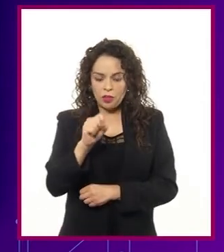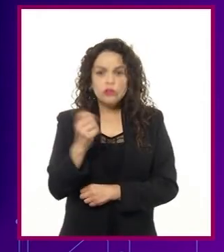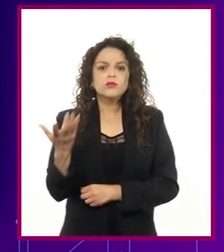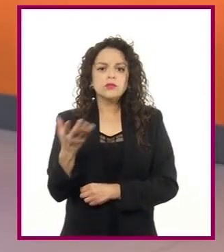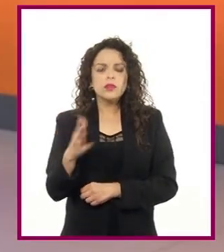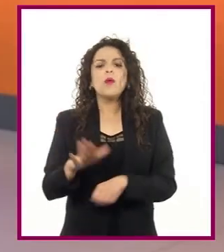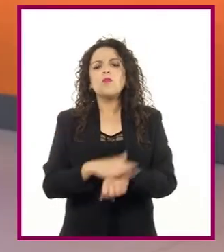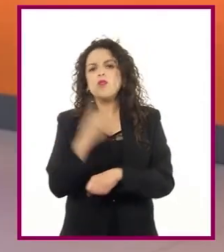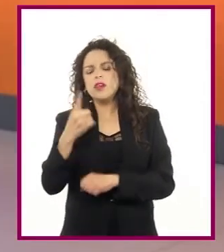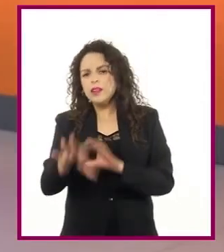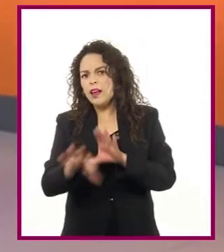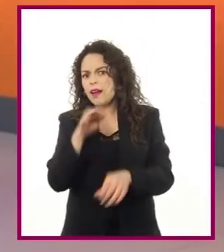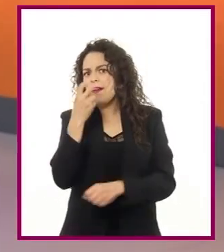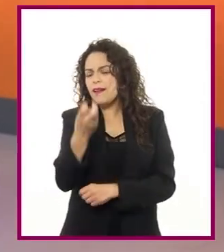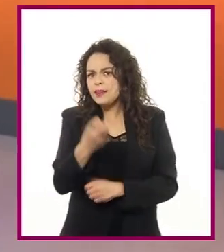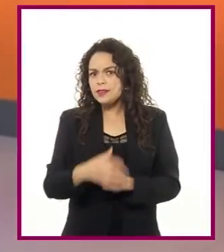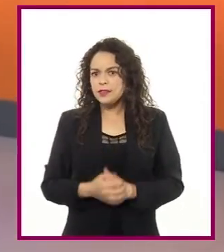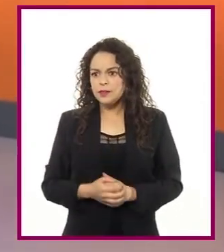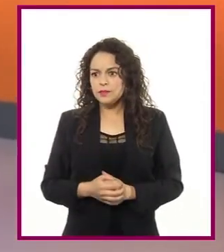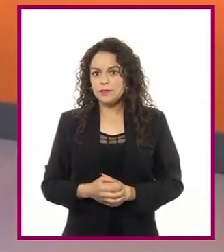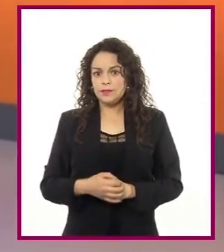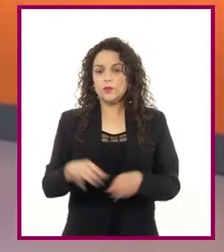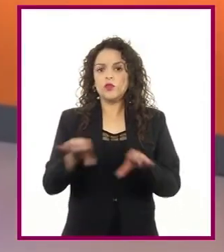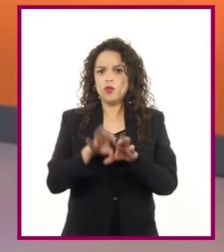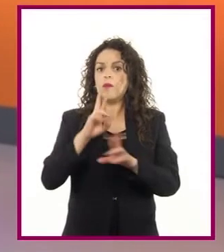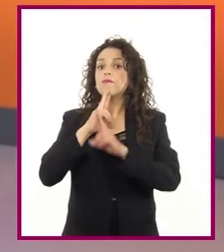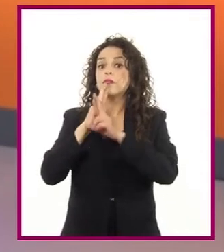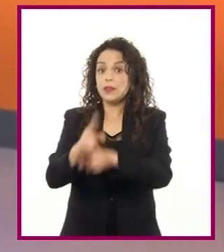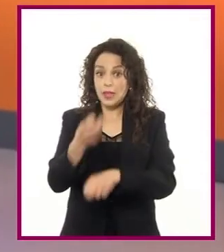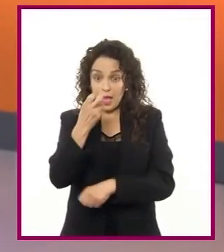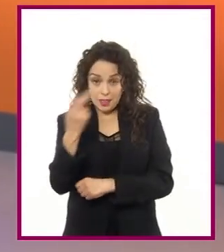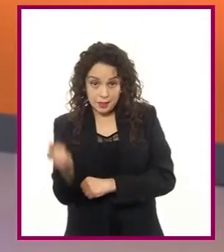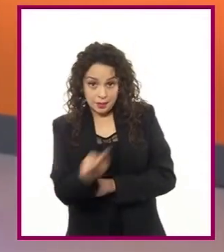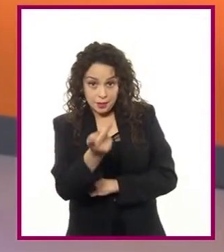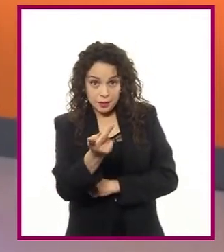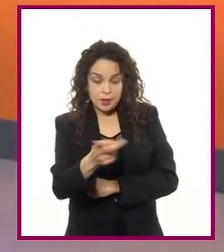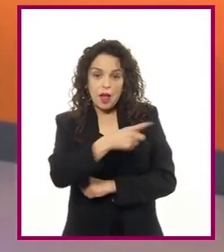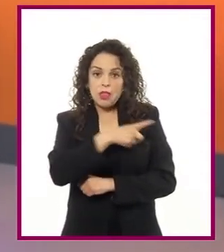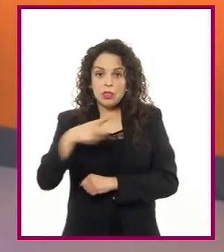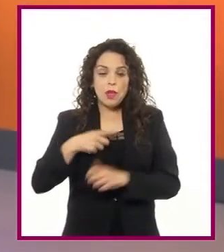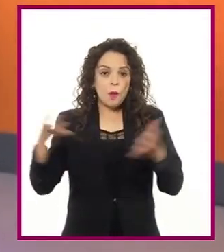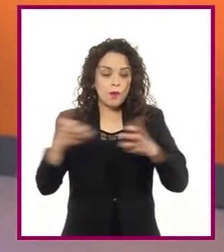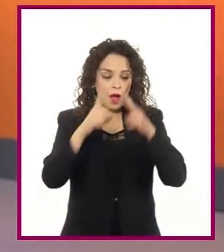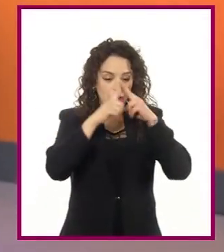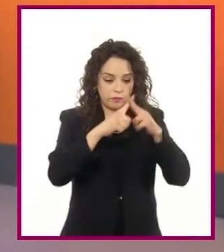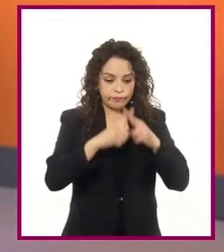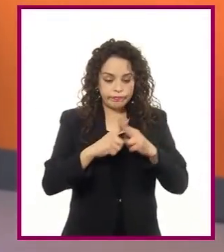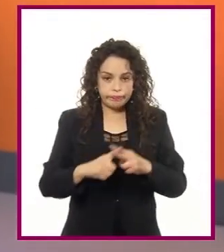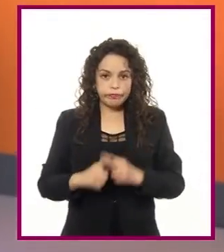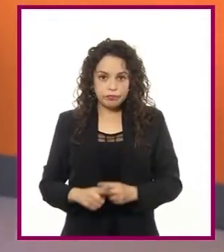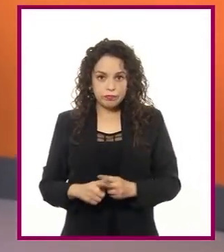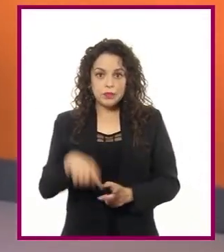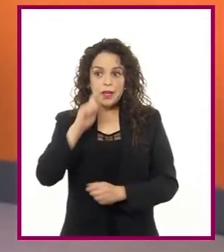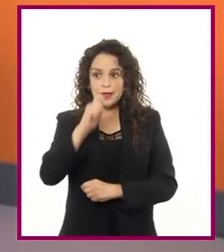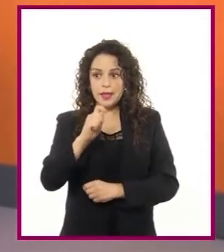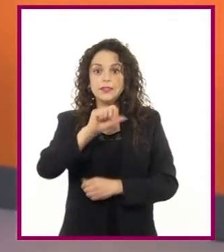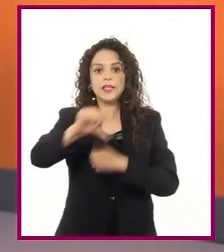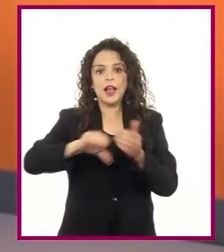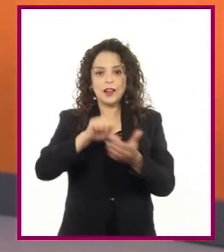qué? Para responder a la pregunta, se deben calcular las medidas de tendencia